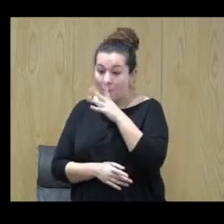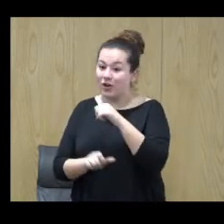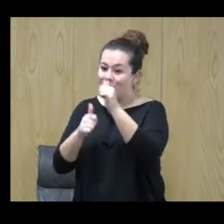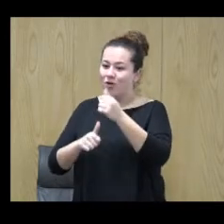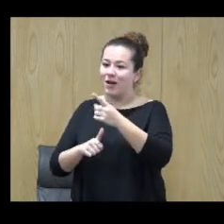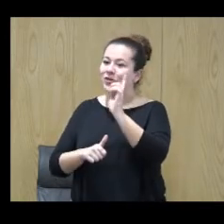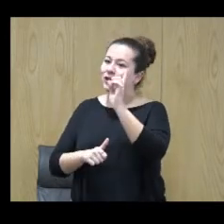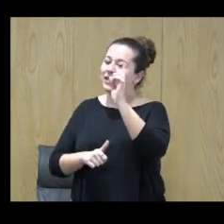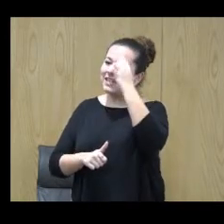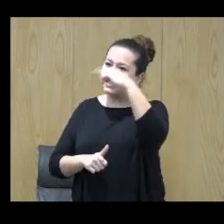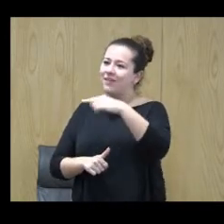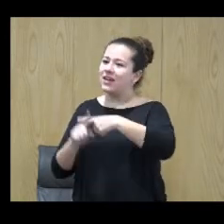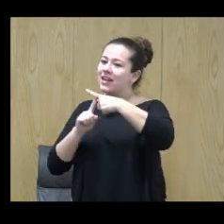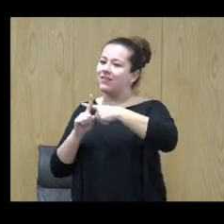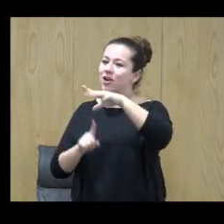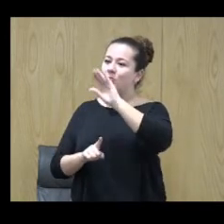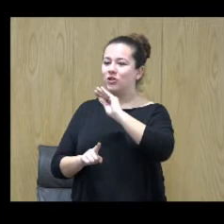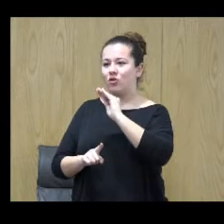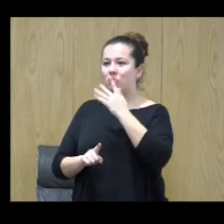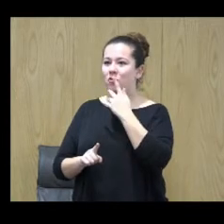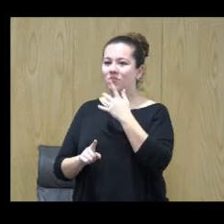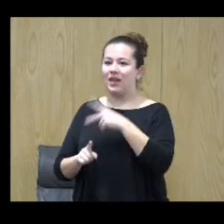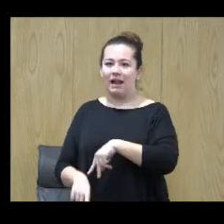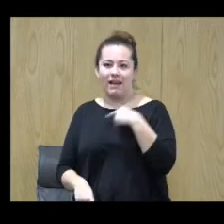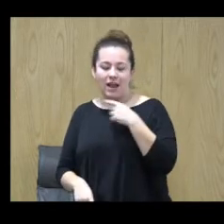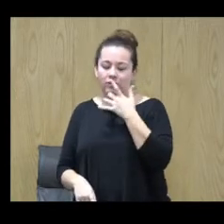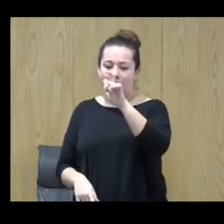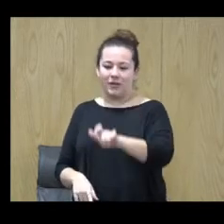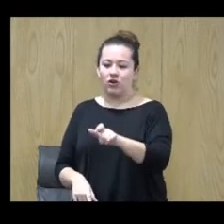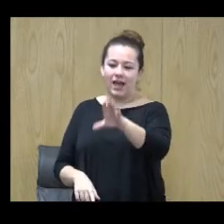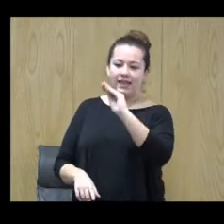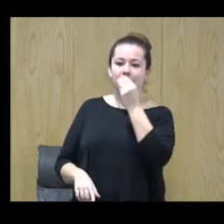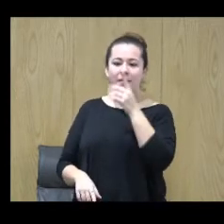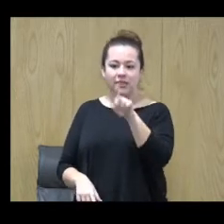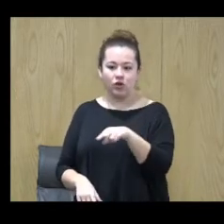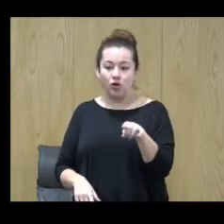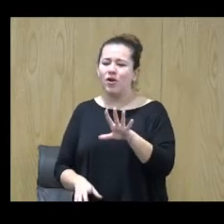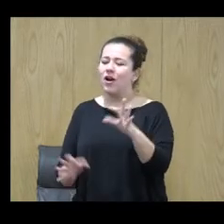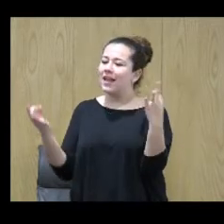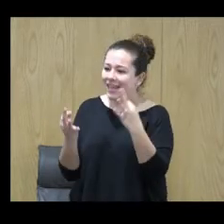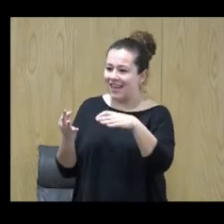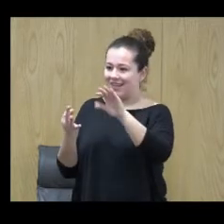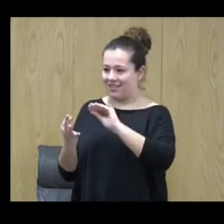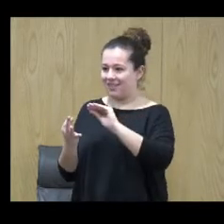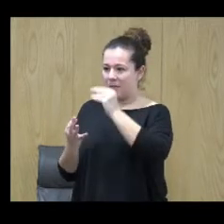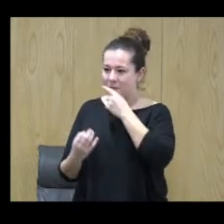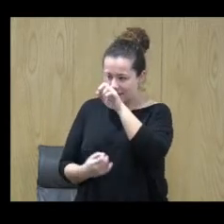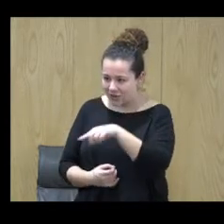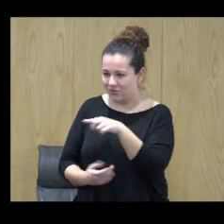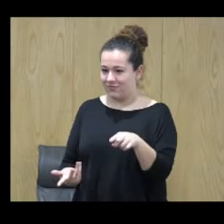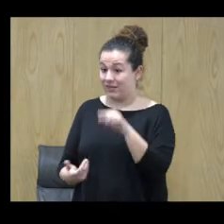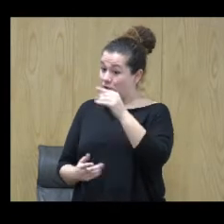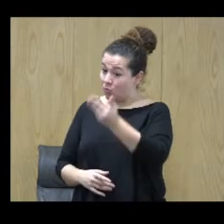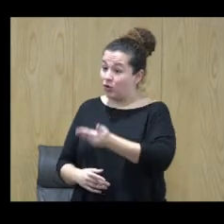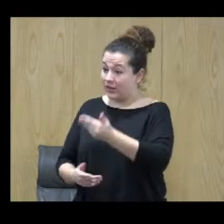si un nivel de comprensión es un índice general, es decir, esta persona comprende bien o mal, sino en qué comprende bien y mal. Eso es muy importante en la